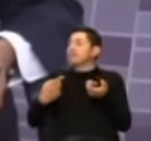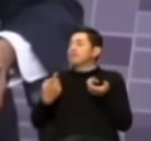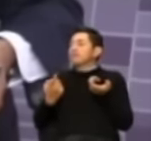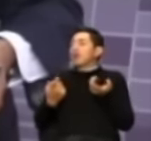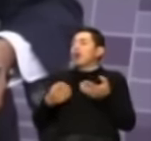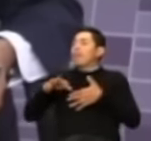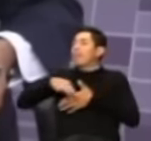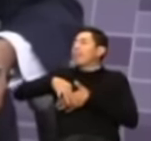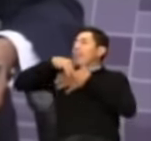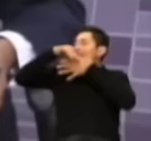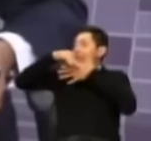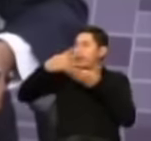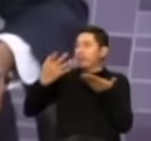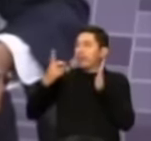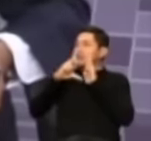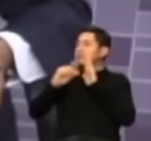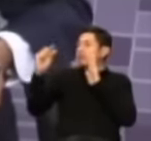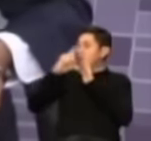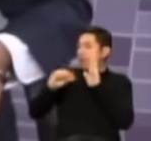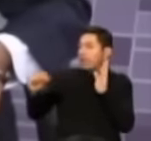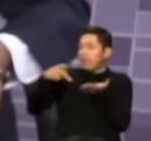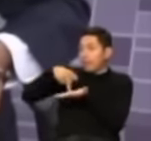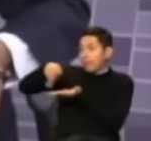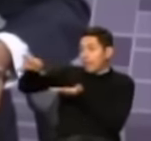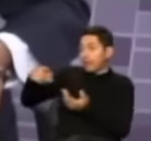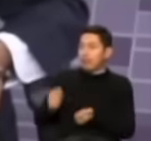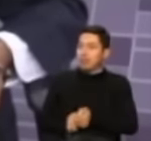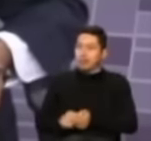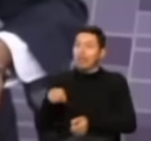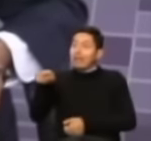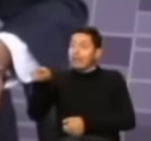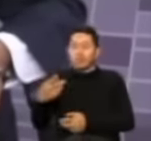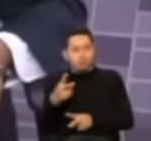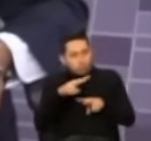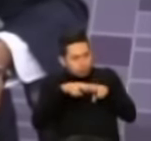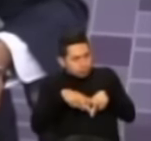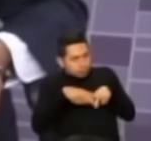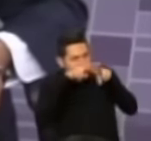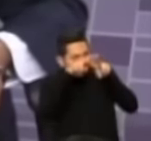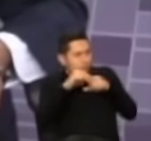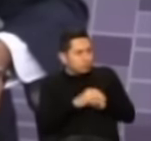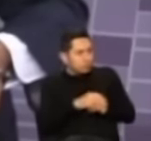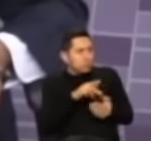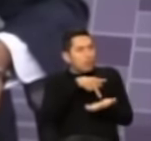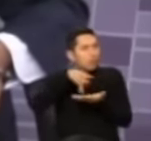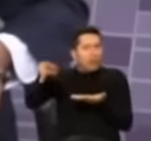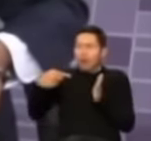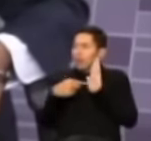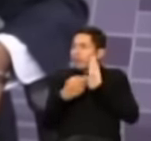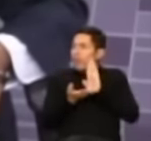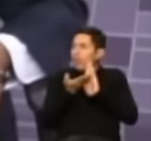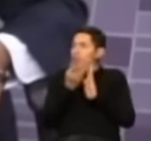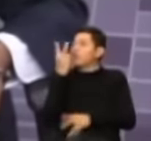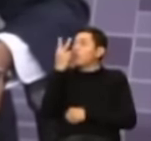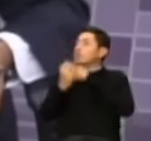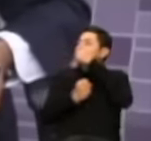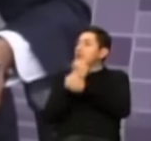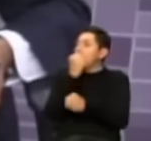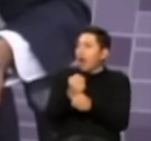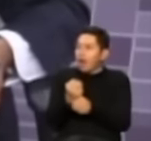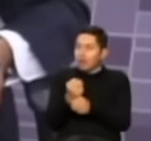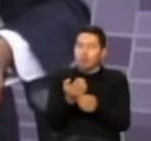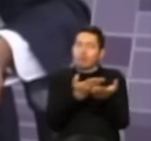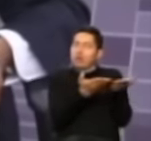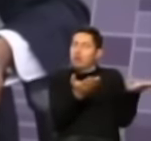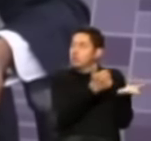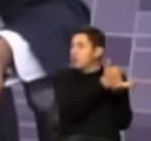rentas internas, ¿sí?, esta va a tener una remisión de intereses. No va a pagar intereses por multas y recargos hasta por 2 años. Esta es una medida